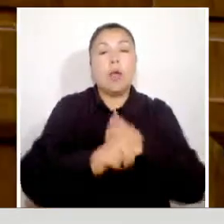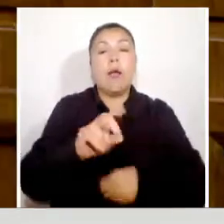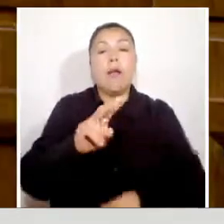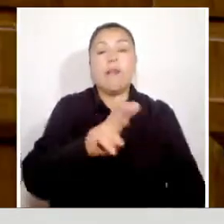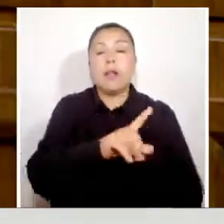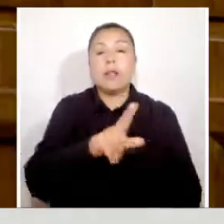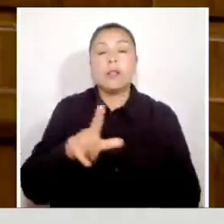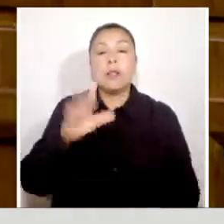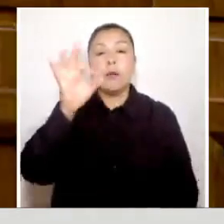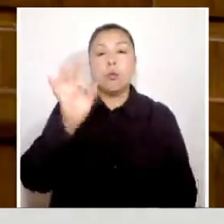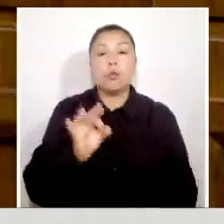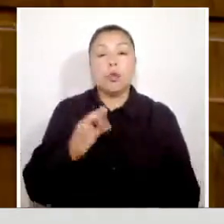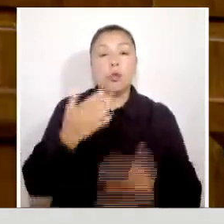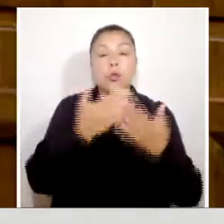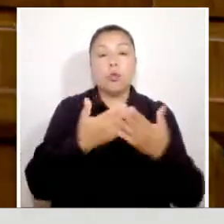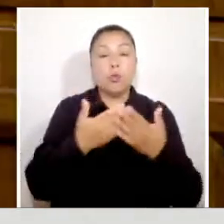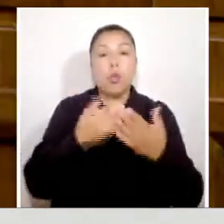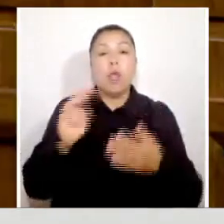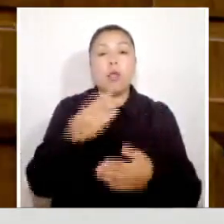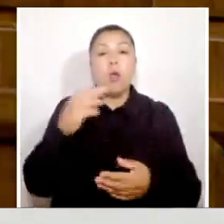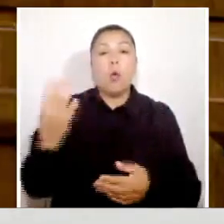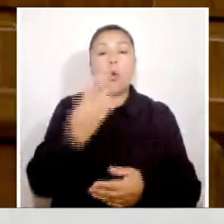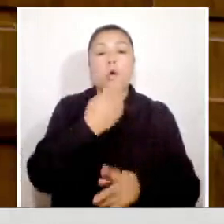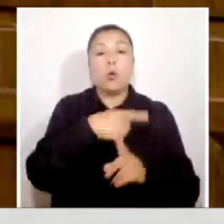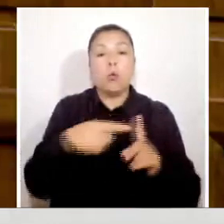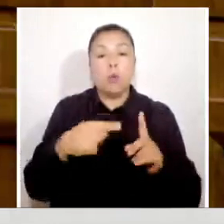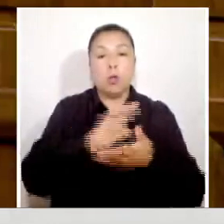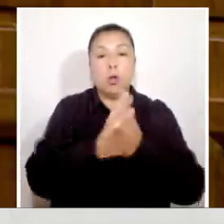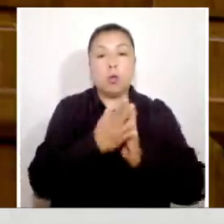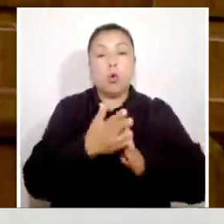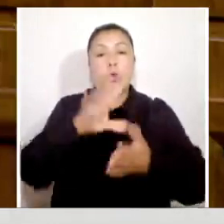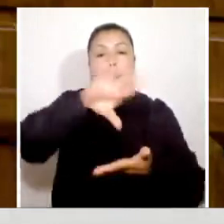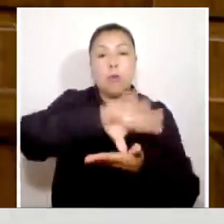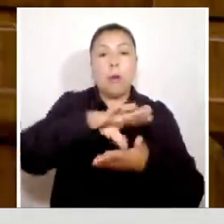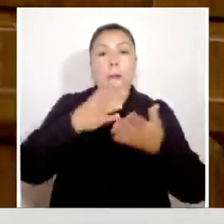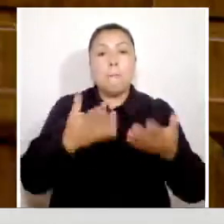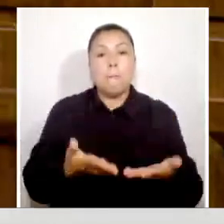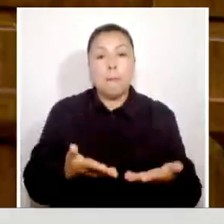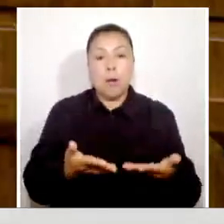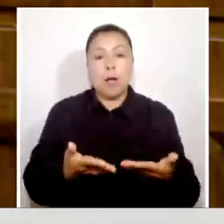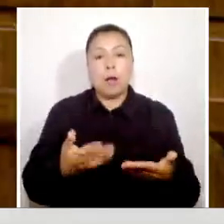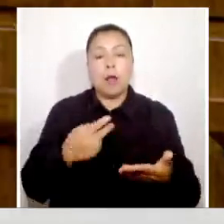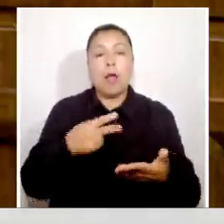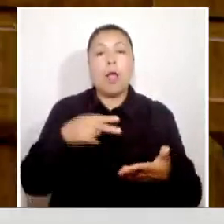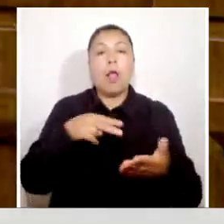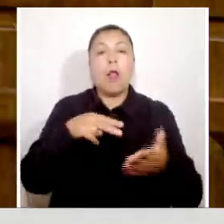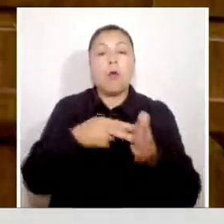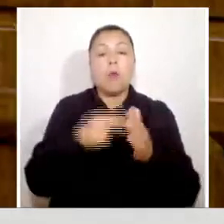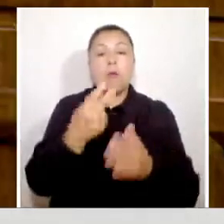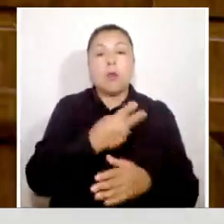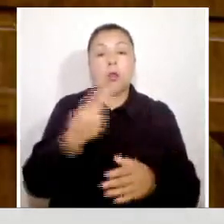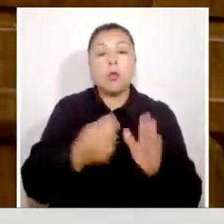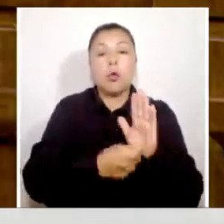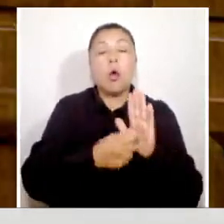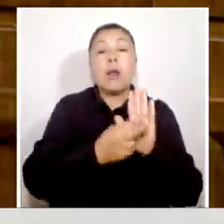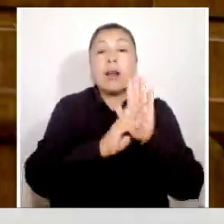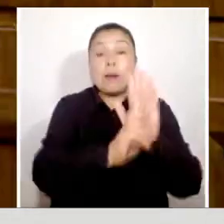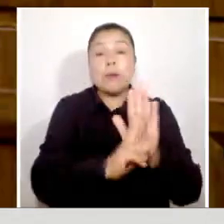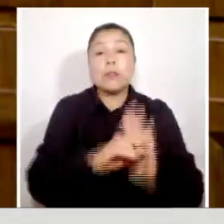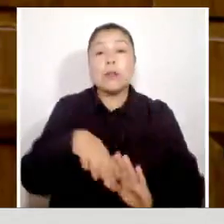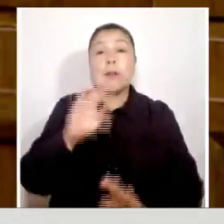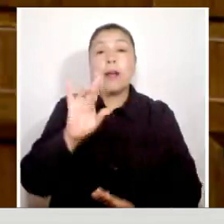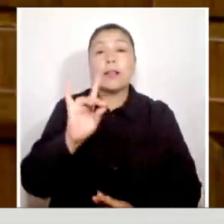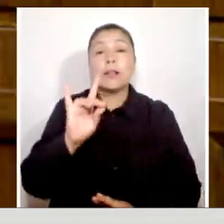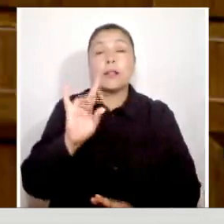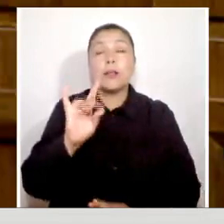total de los estudiantes de tercero y cuarto medio de todo el país para el para el 2022 representa más del 50% de la